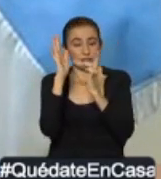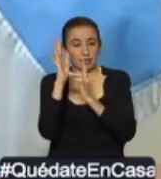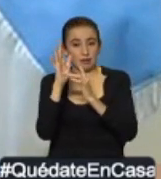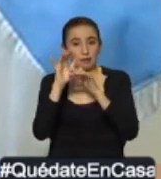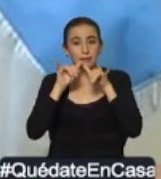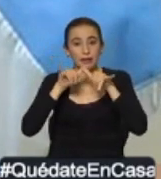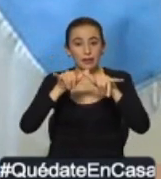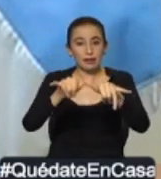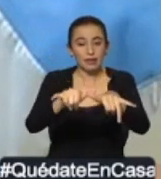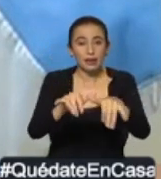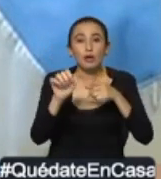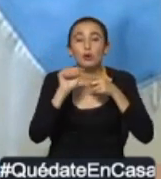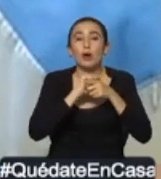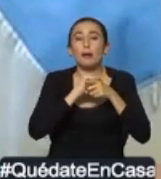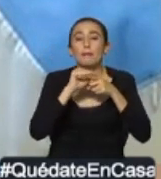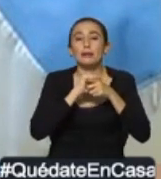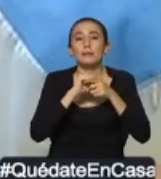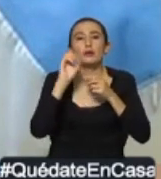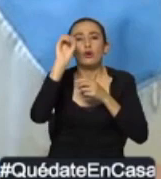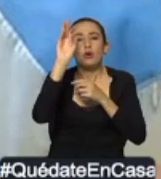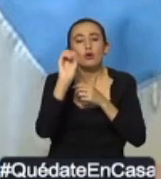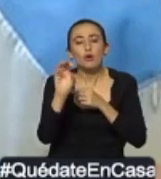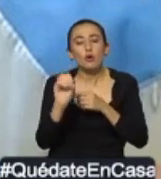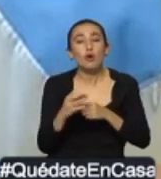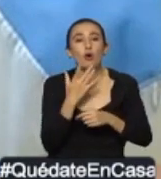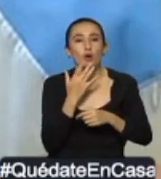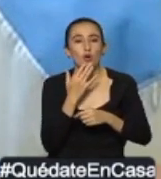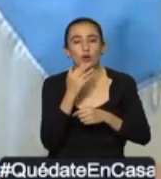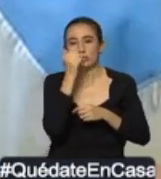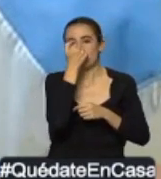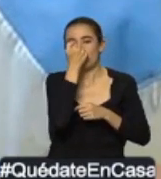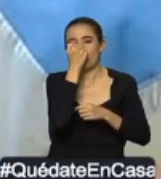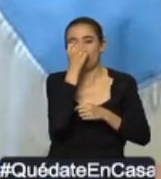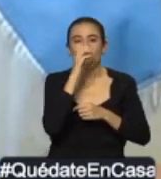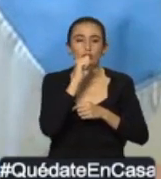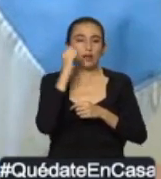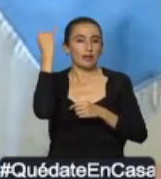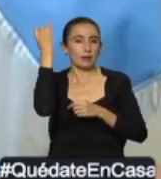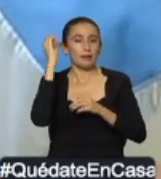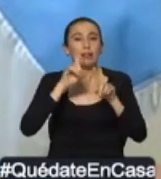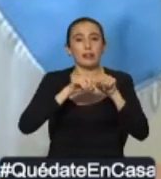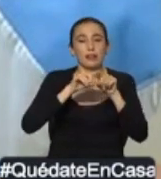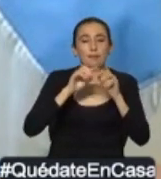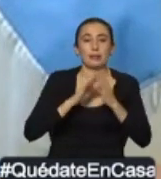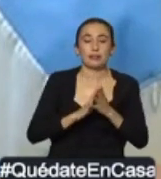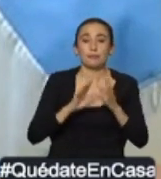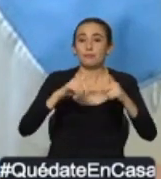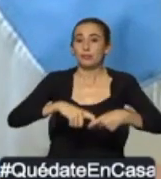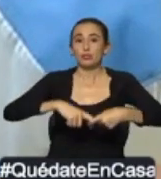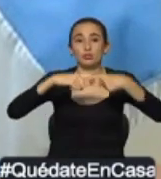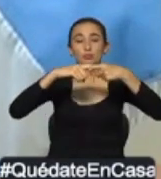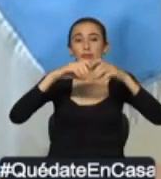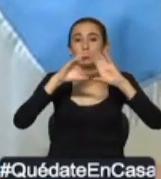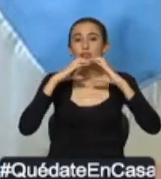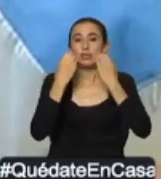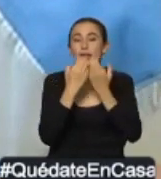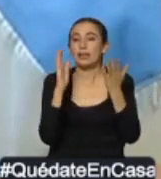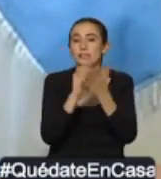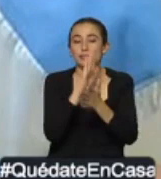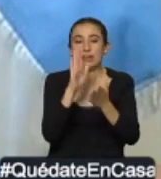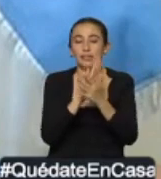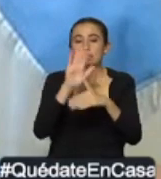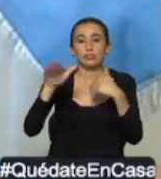las medidas la suspensión de clases regirá todo el mes de abril al igual que la suspensión del